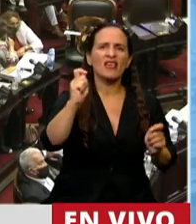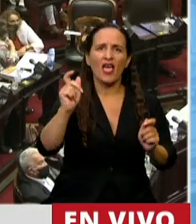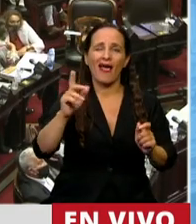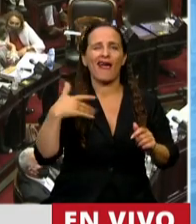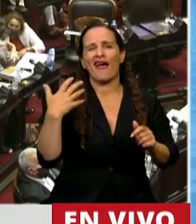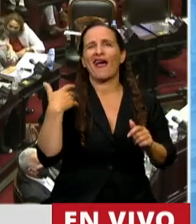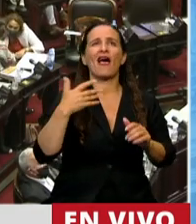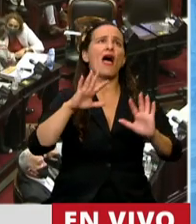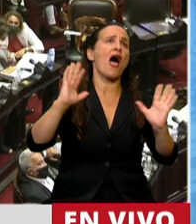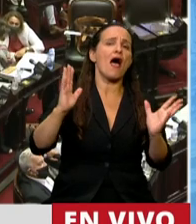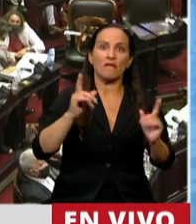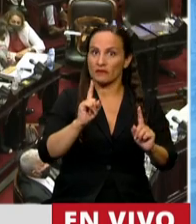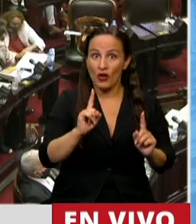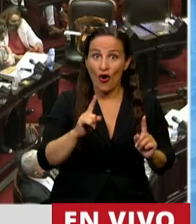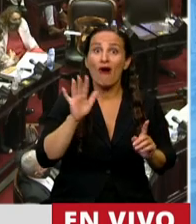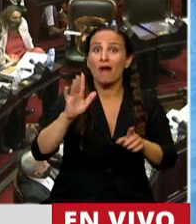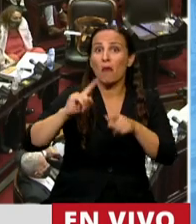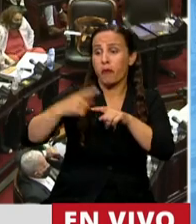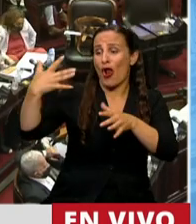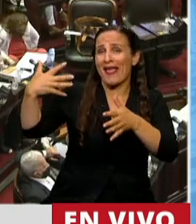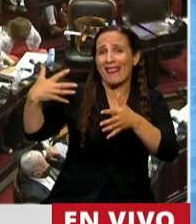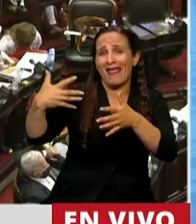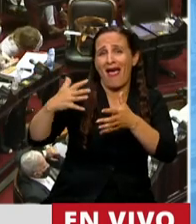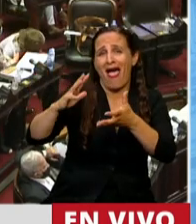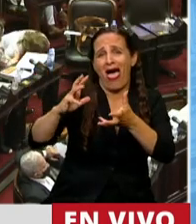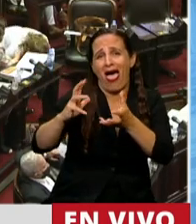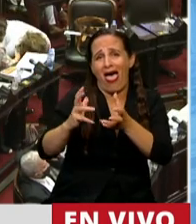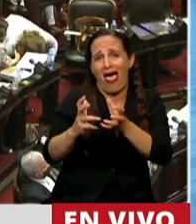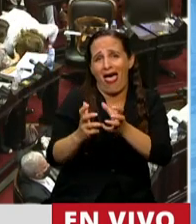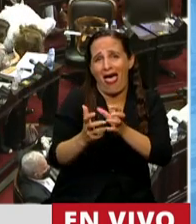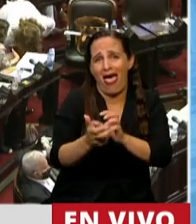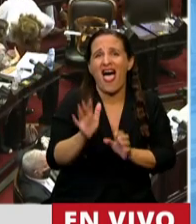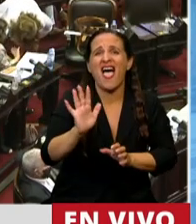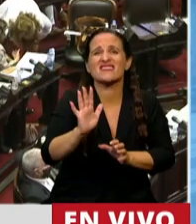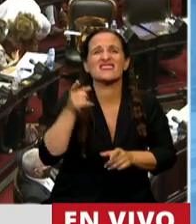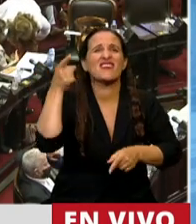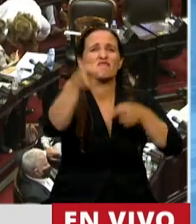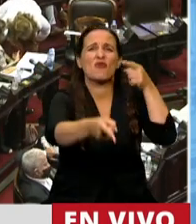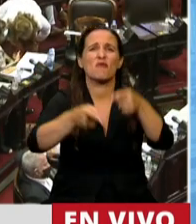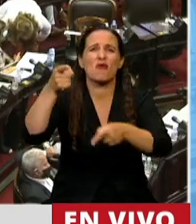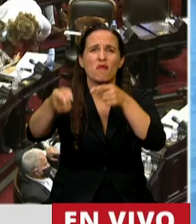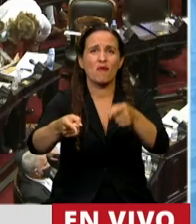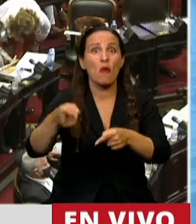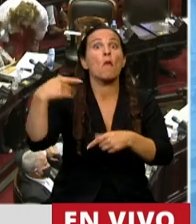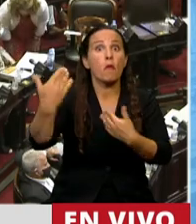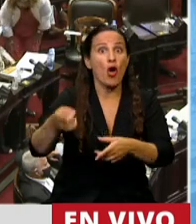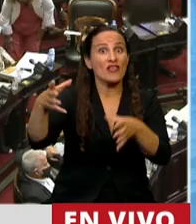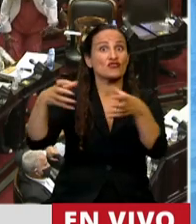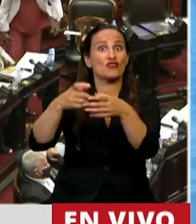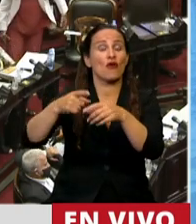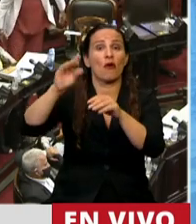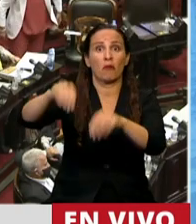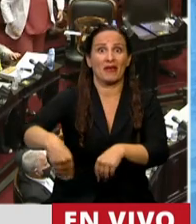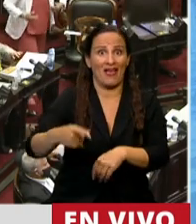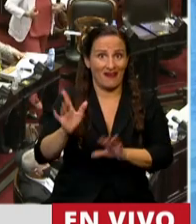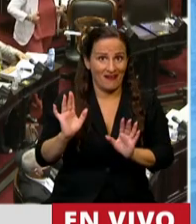se ha ido degradando el sistema político argentino, señor presidente, y así han ido perdiendo elecciones. Es el primer gobierno que no ha